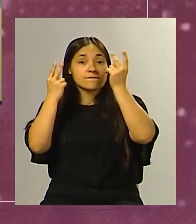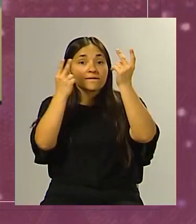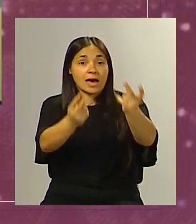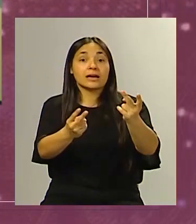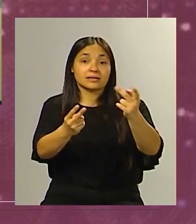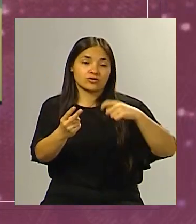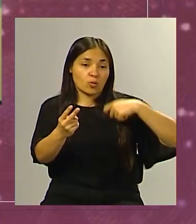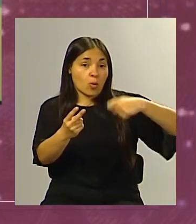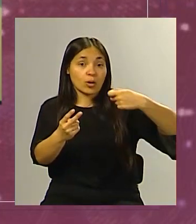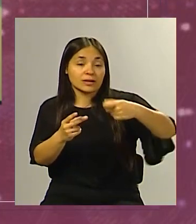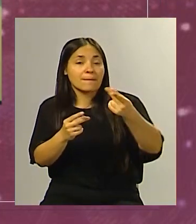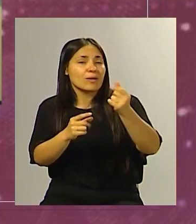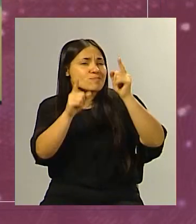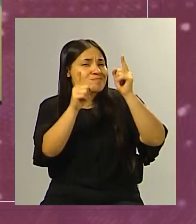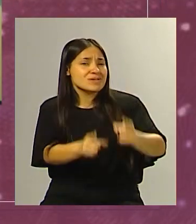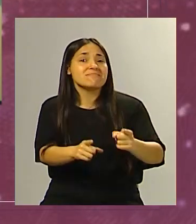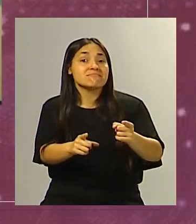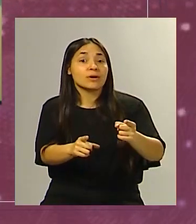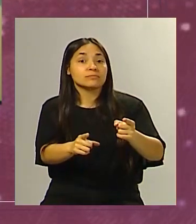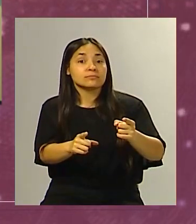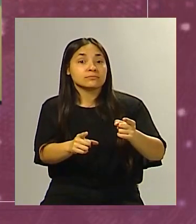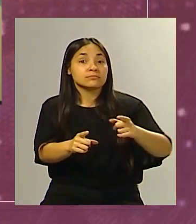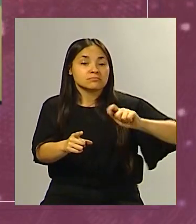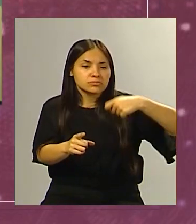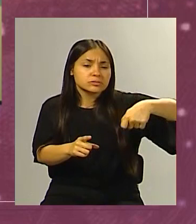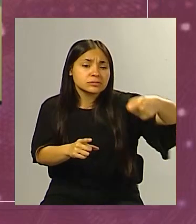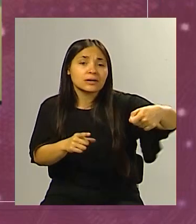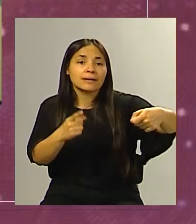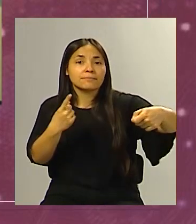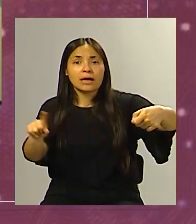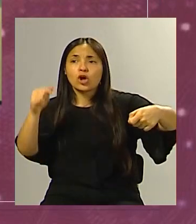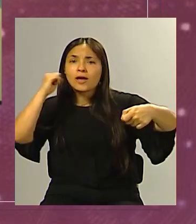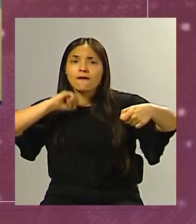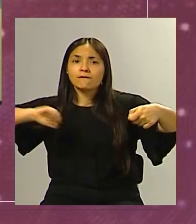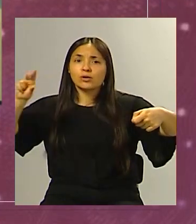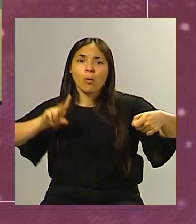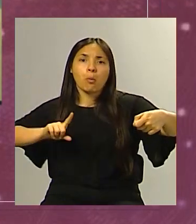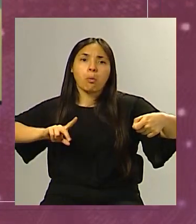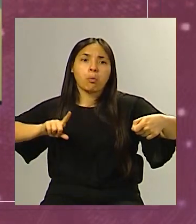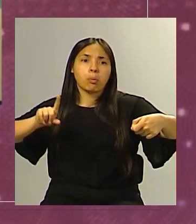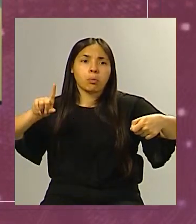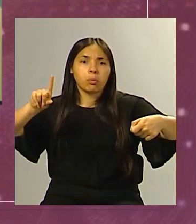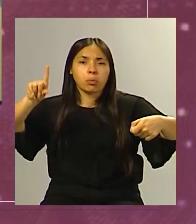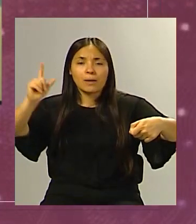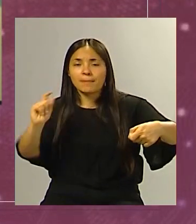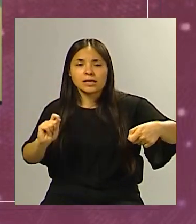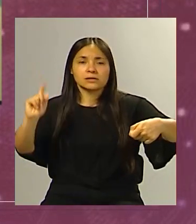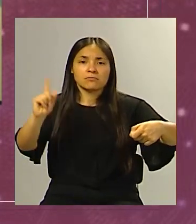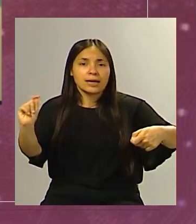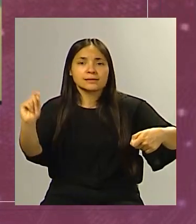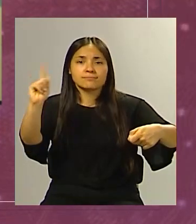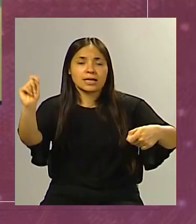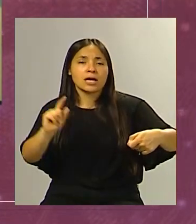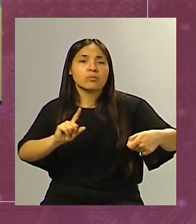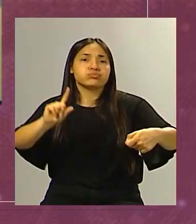distintas cuotas cuando la situación de la inflación va variando mes a mes el valor de todo? Digo, porque